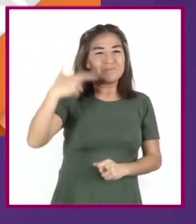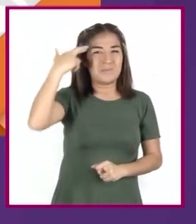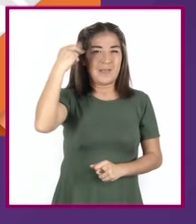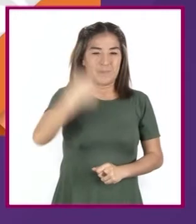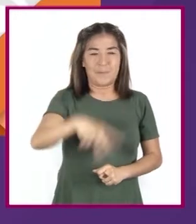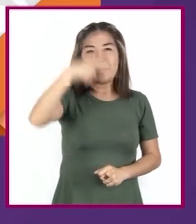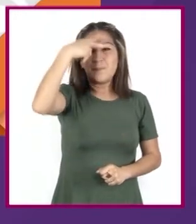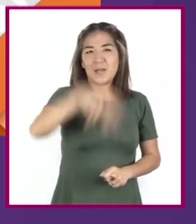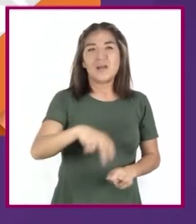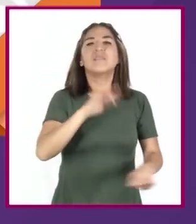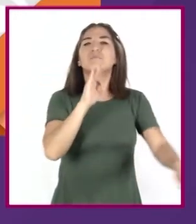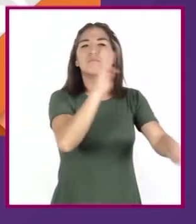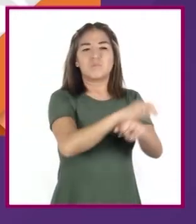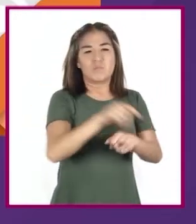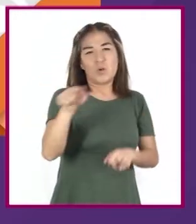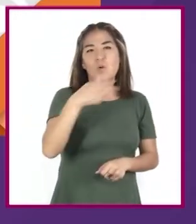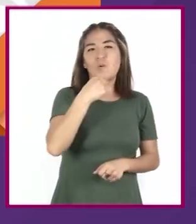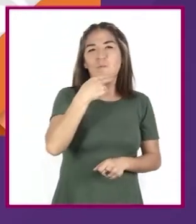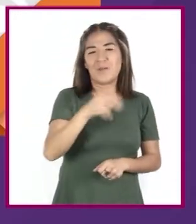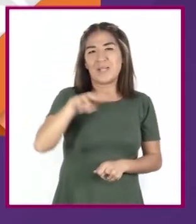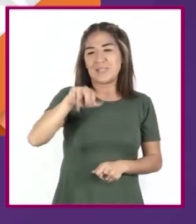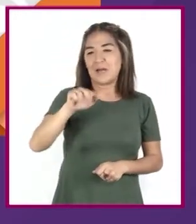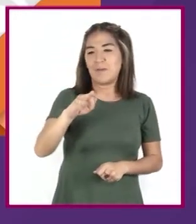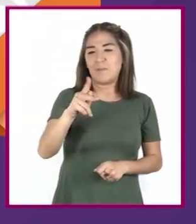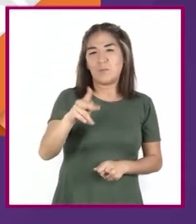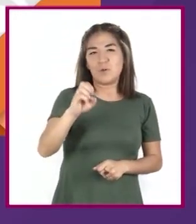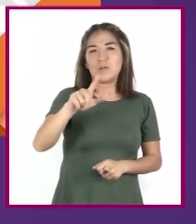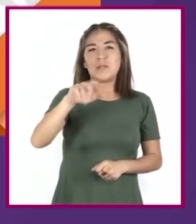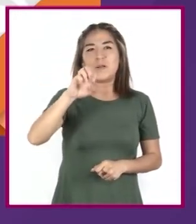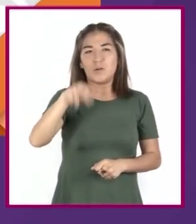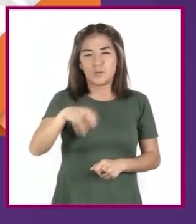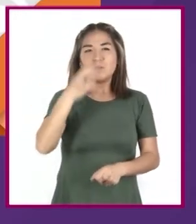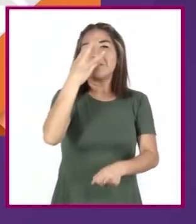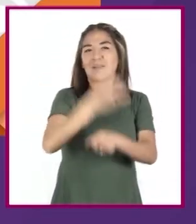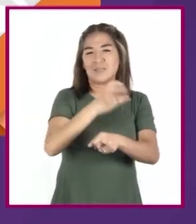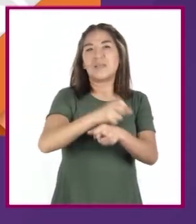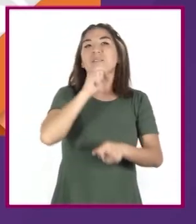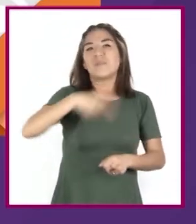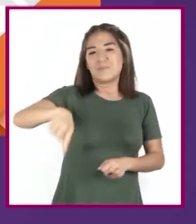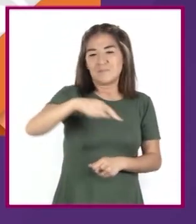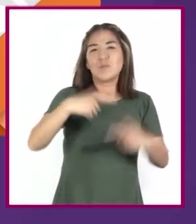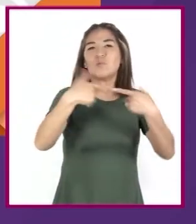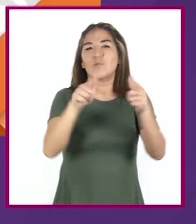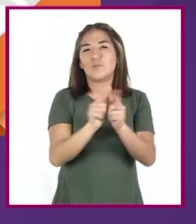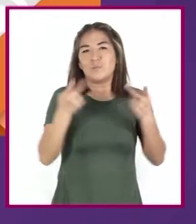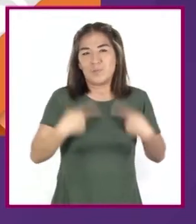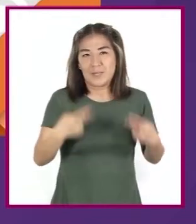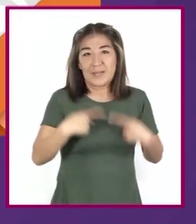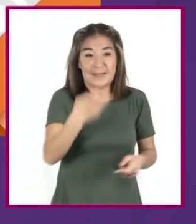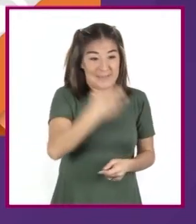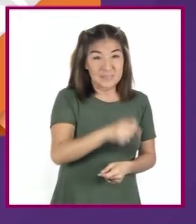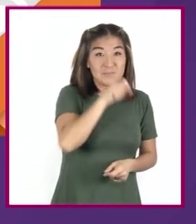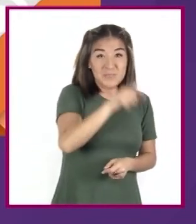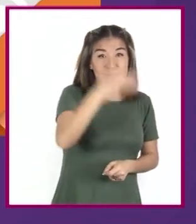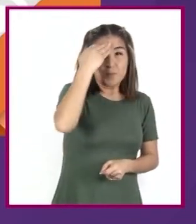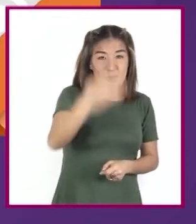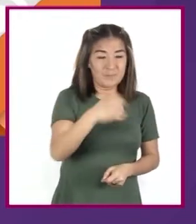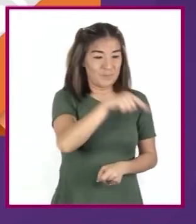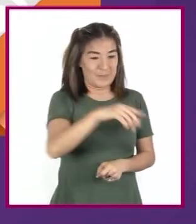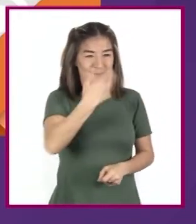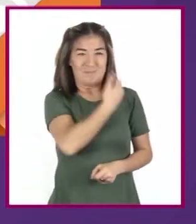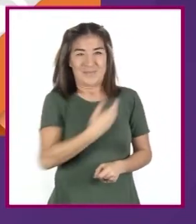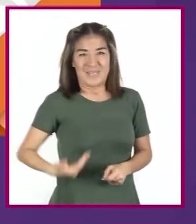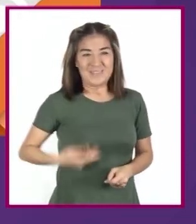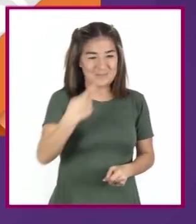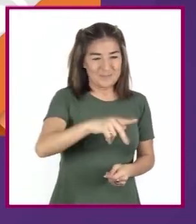con el apoyo de Napoleón III y de los conservadores mexicanos. Al mismo tiempo, en su carácter de presidente de la